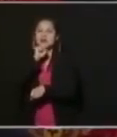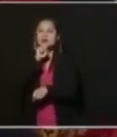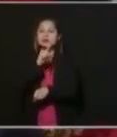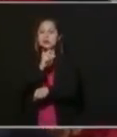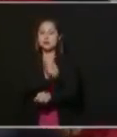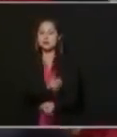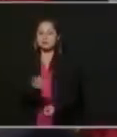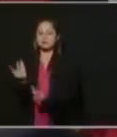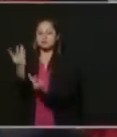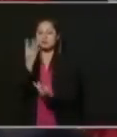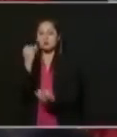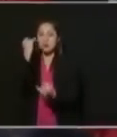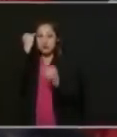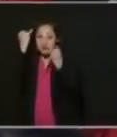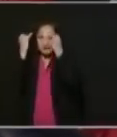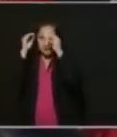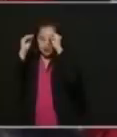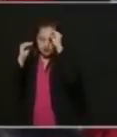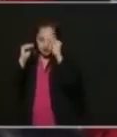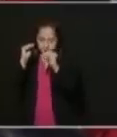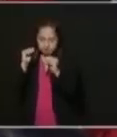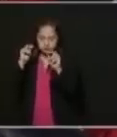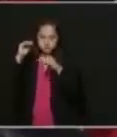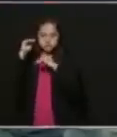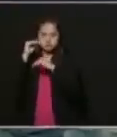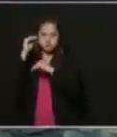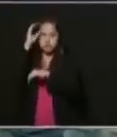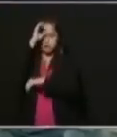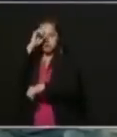promotores culturales.